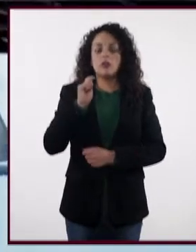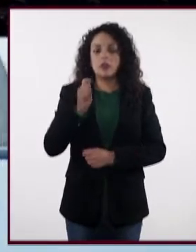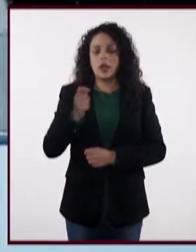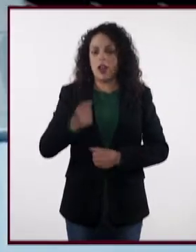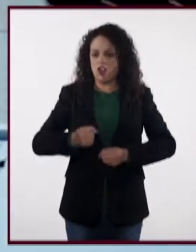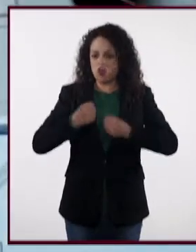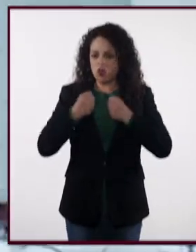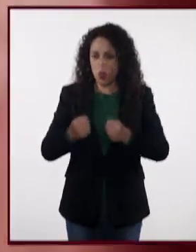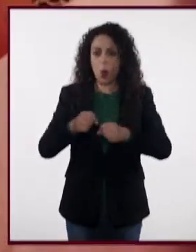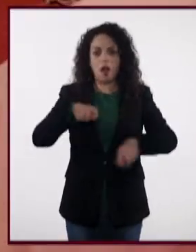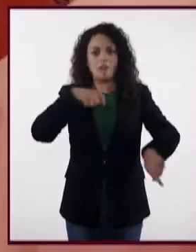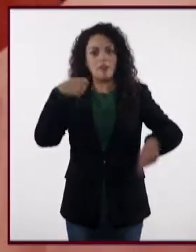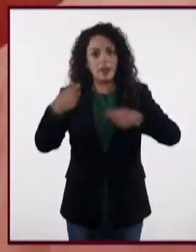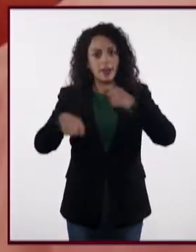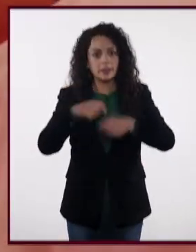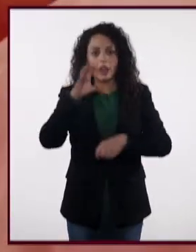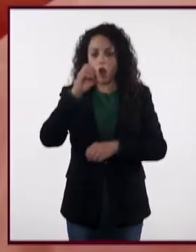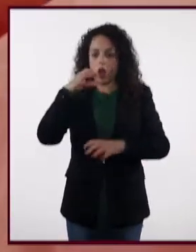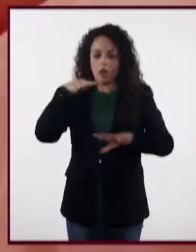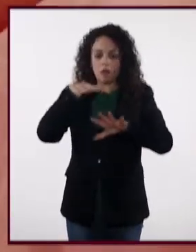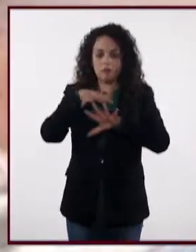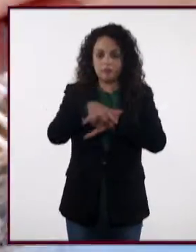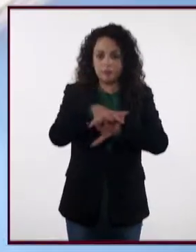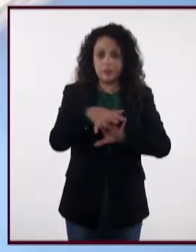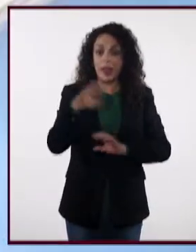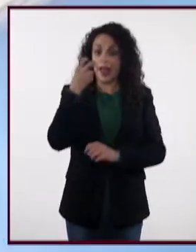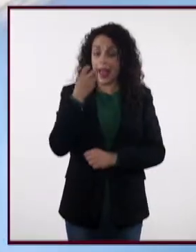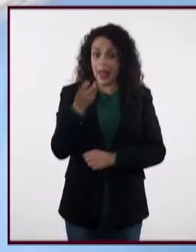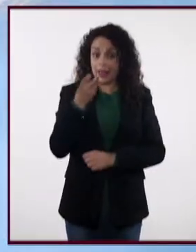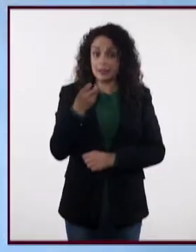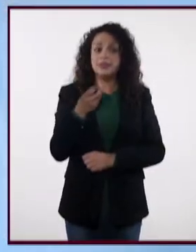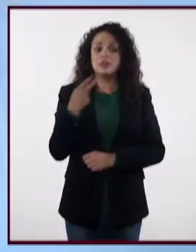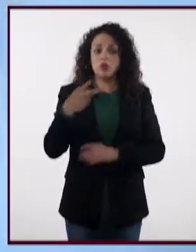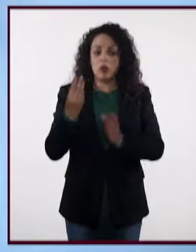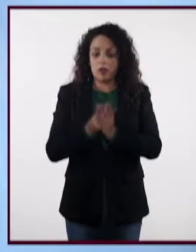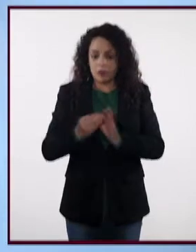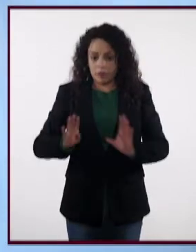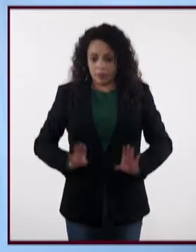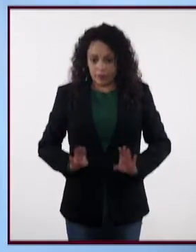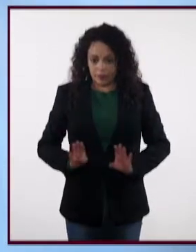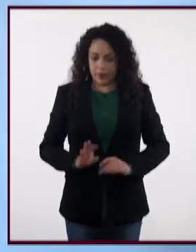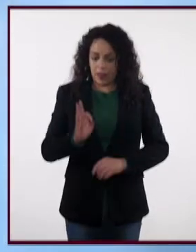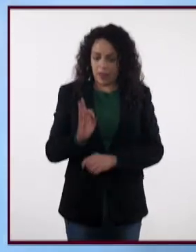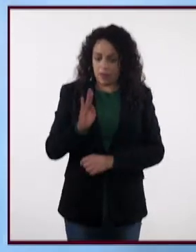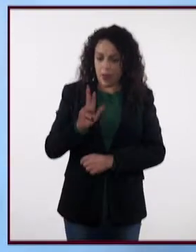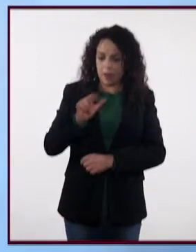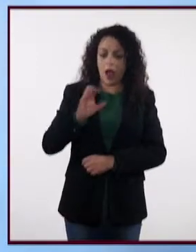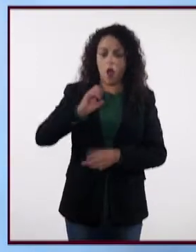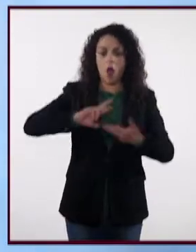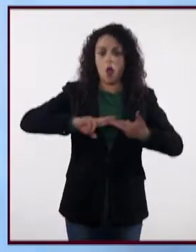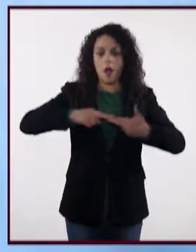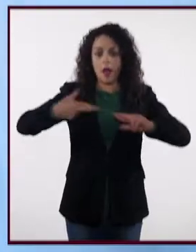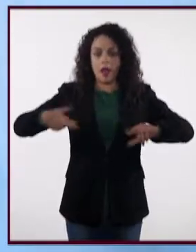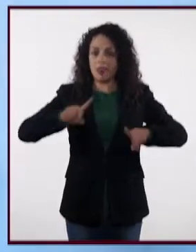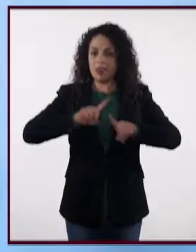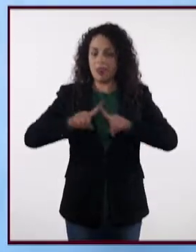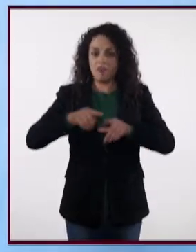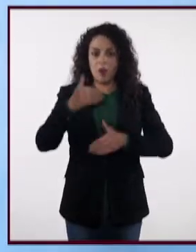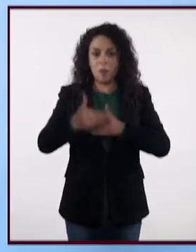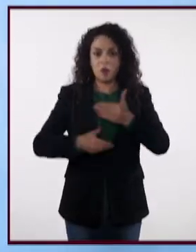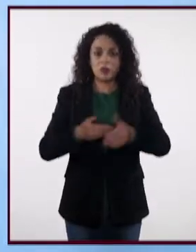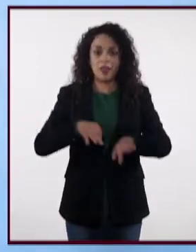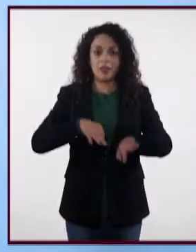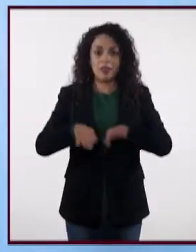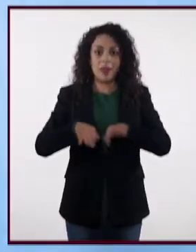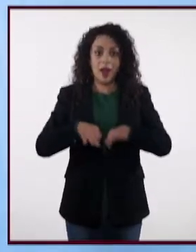o la flexibilidad. Para obtener estas características, las fibras o hilos tienen que pasar por distintos procesos de trabajo